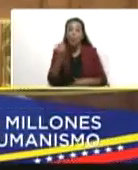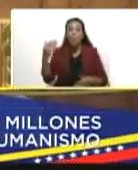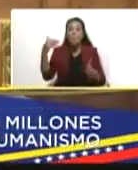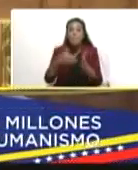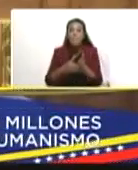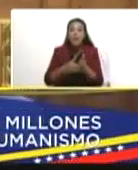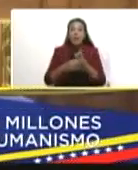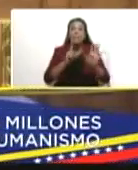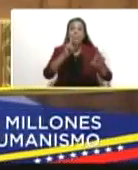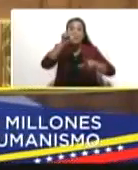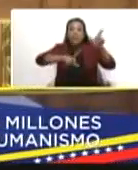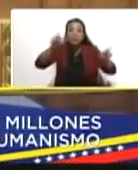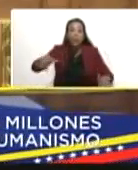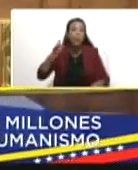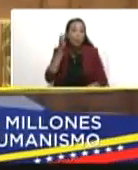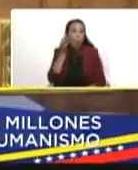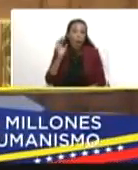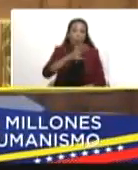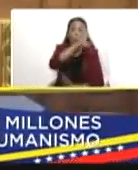4,426